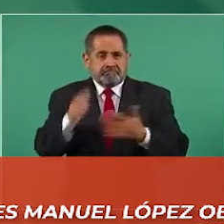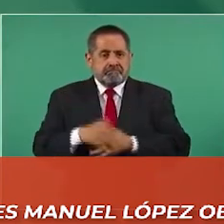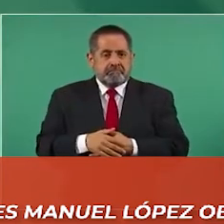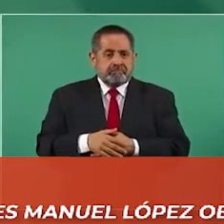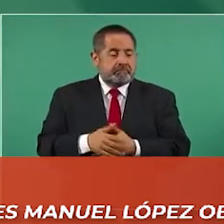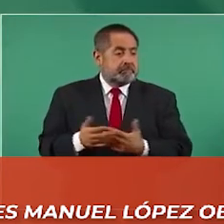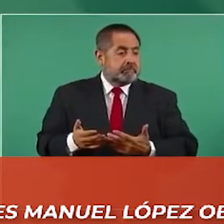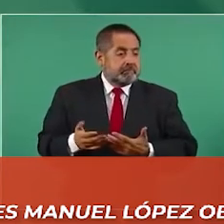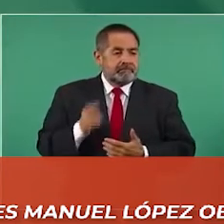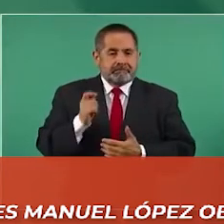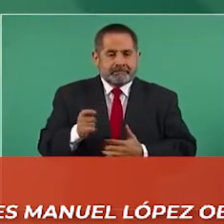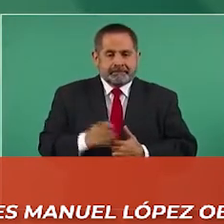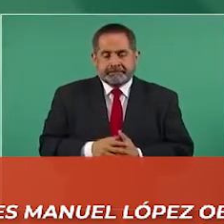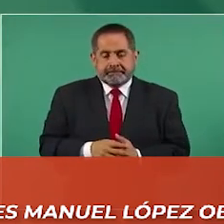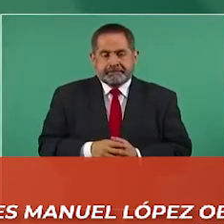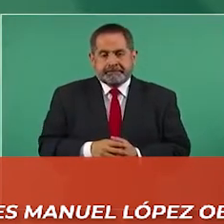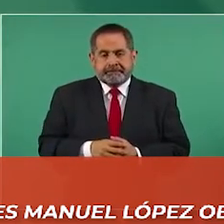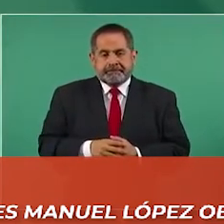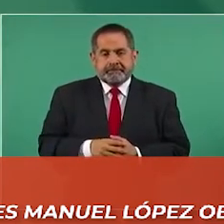porque